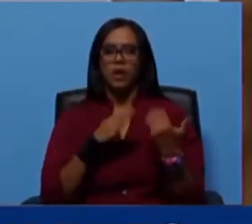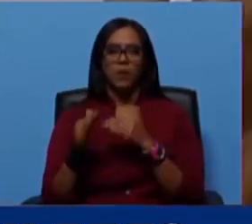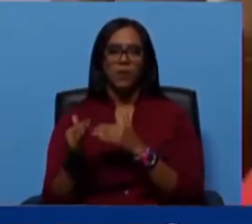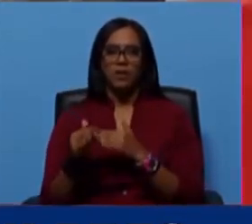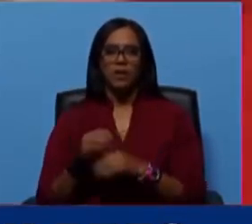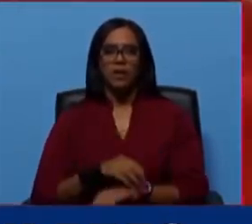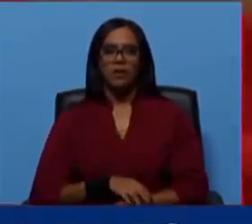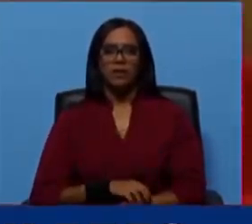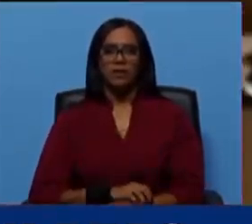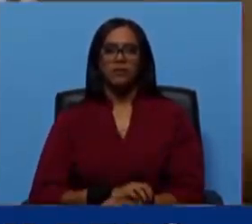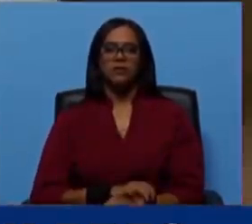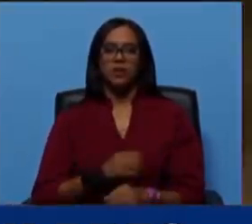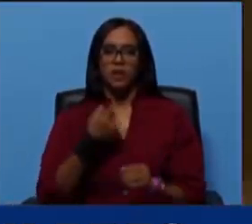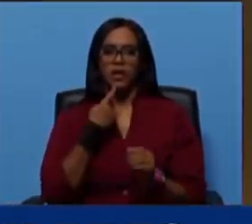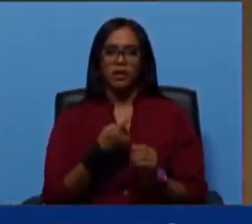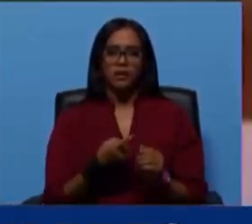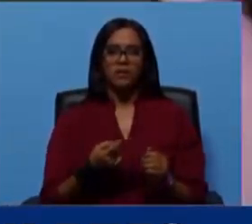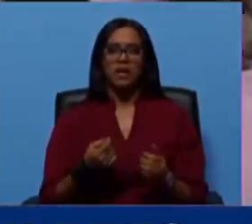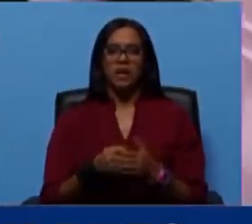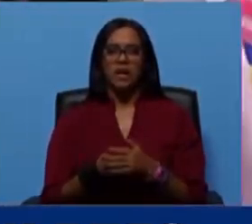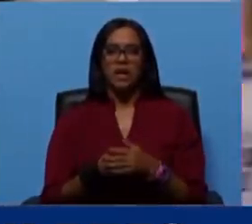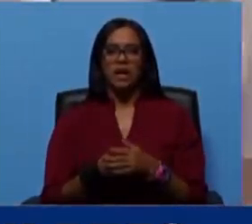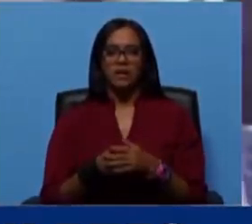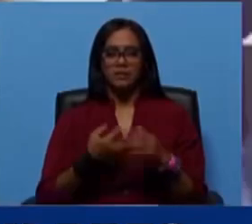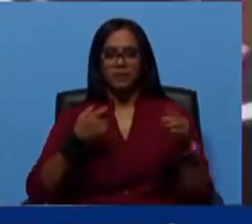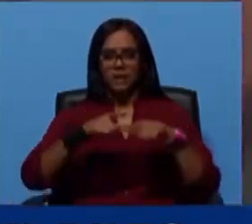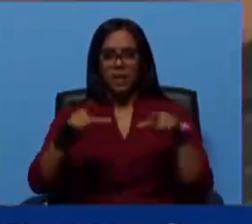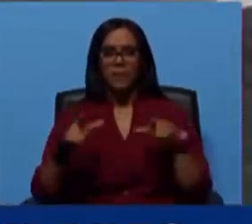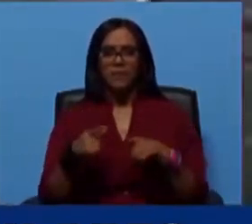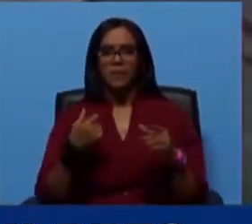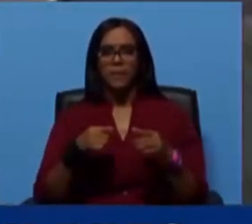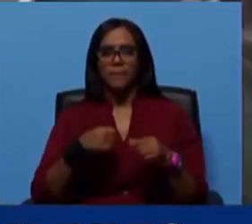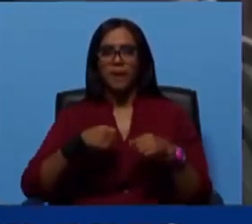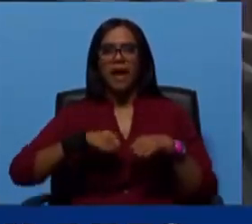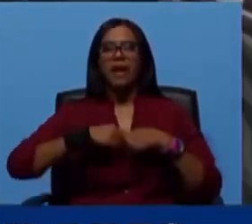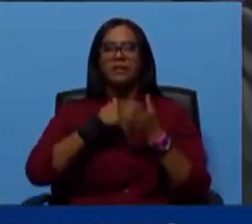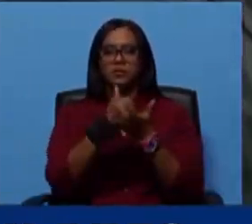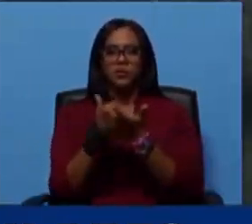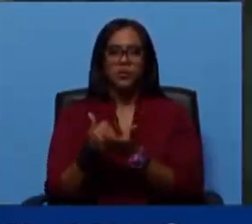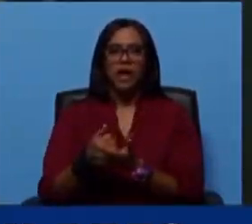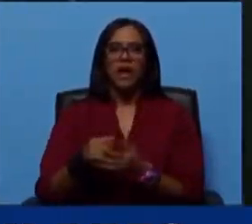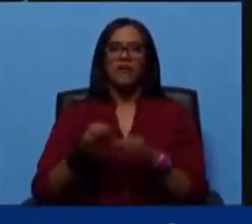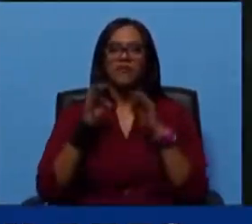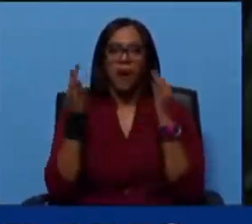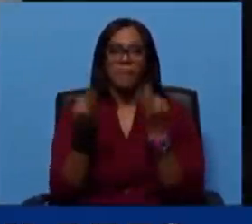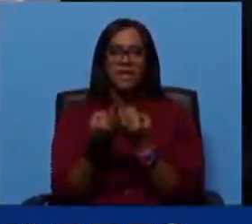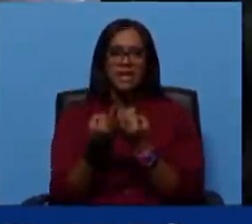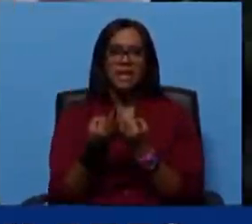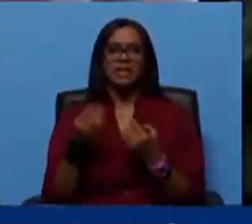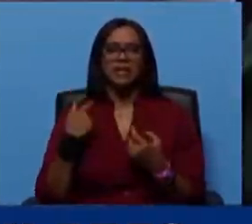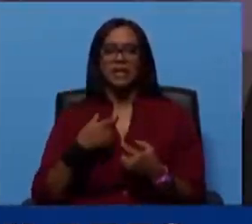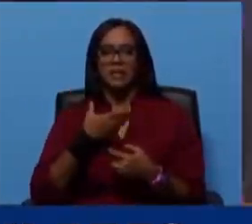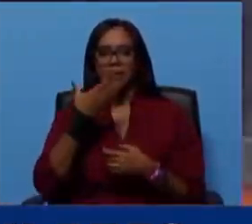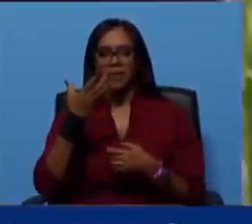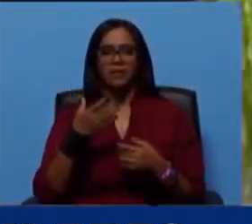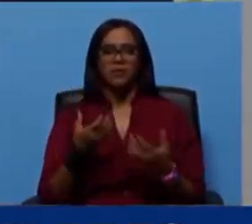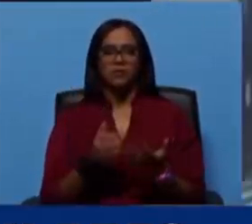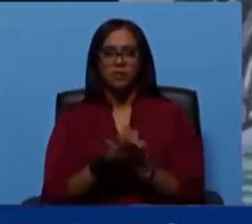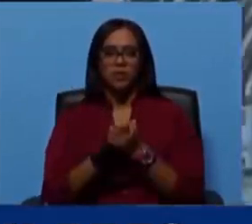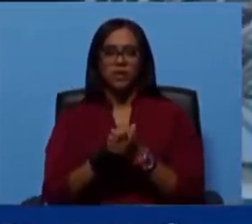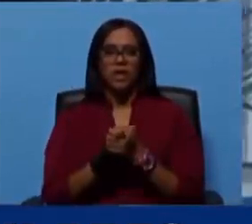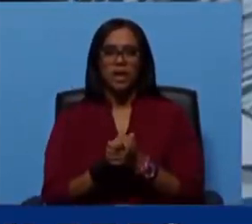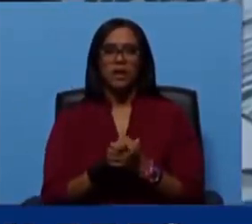comunidades son las que nos caracterizan, las bodegas que van a impactar mayor cantidad de familias, las bodegas que tienen ese espíritu solidario que